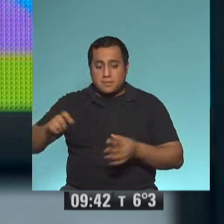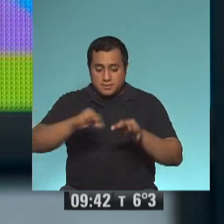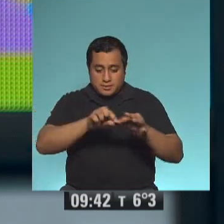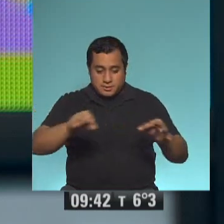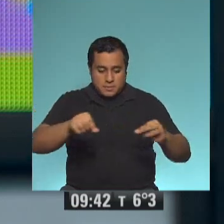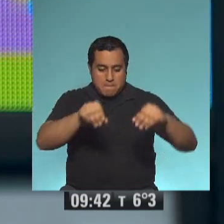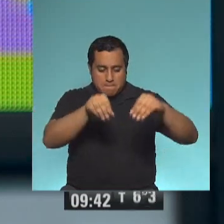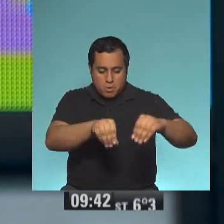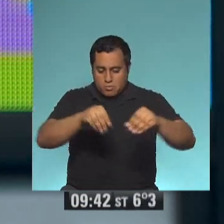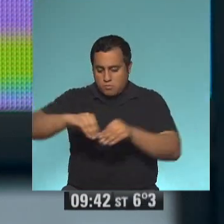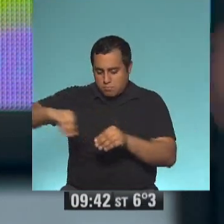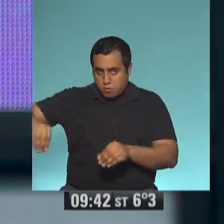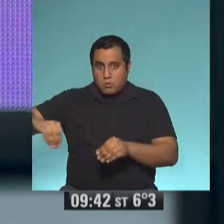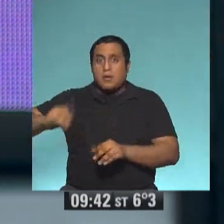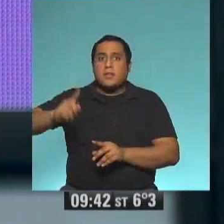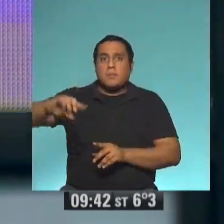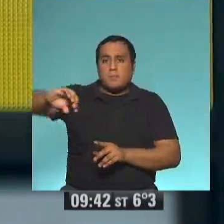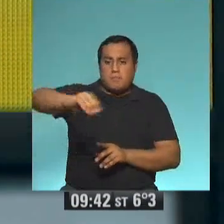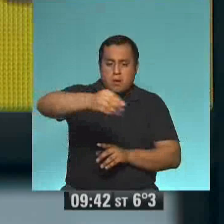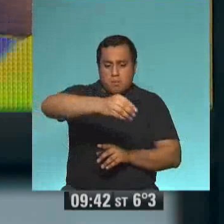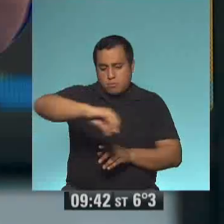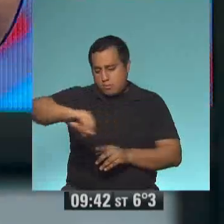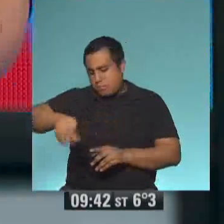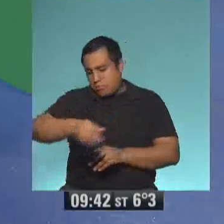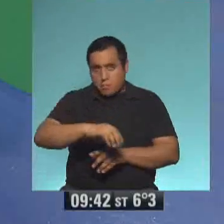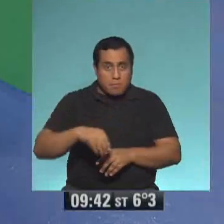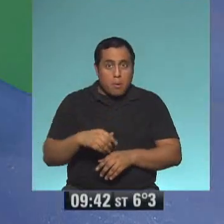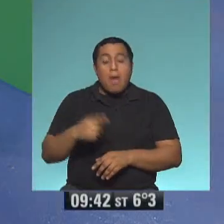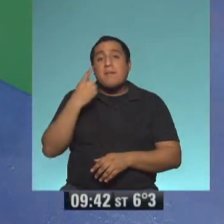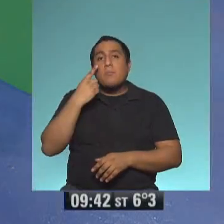nos va a servir para hacer de puentes. Ah, a ver, ¿la probamos